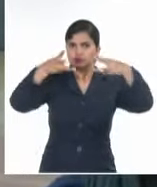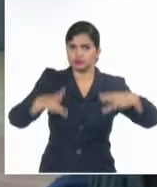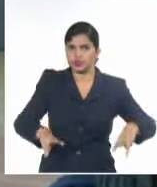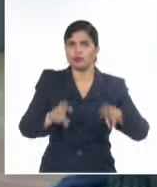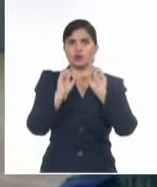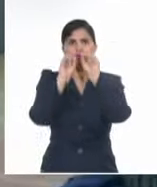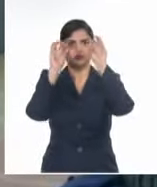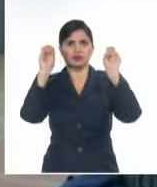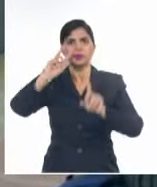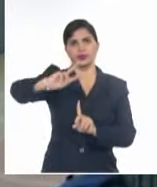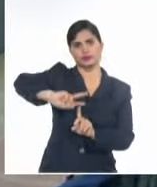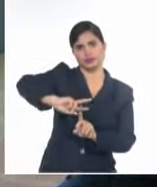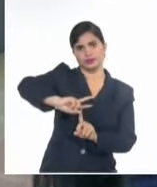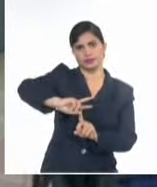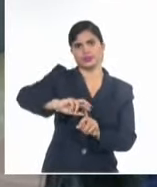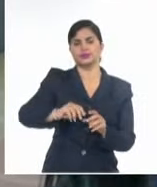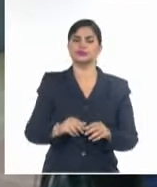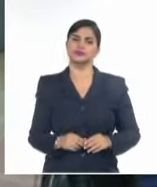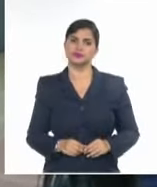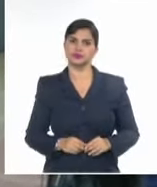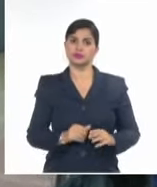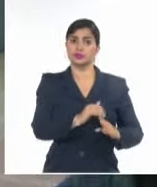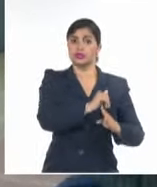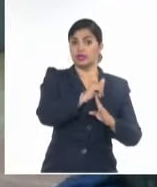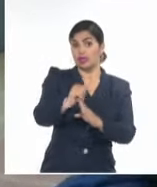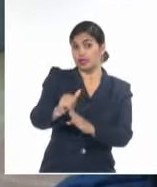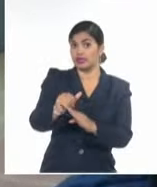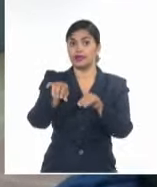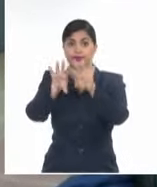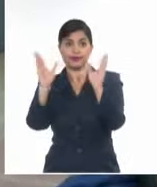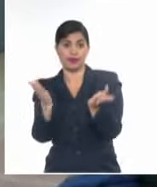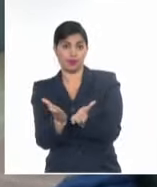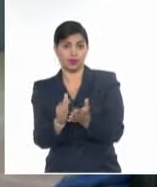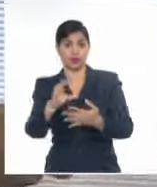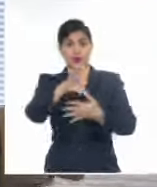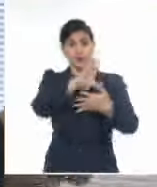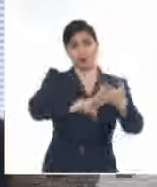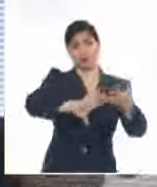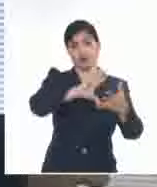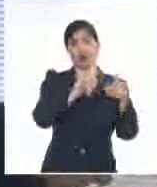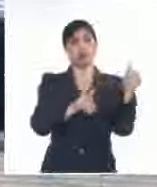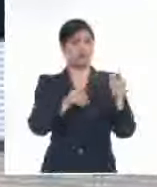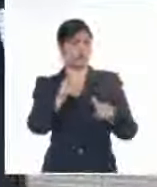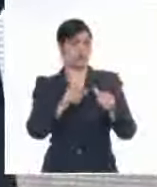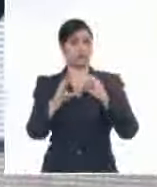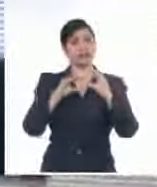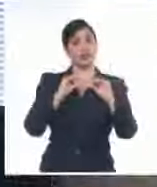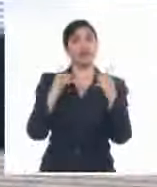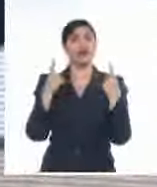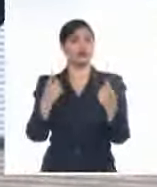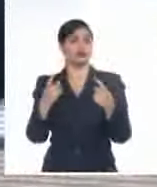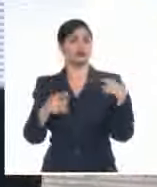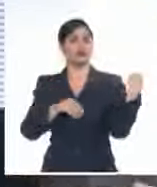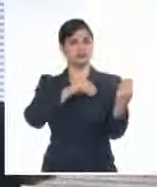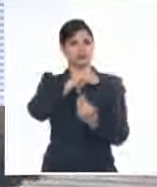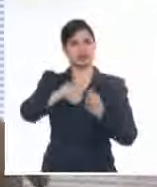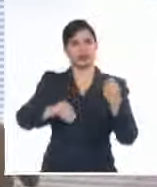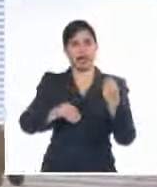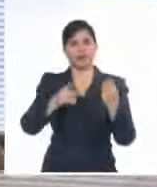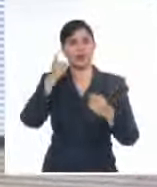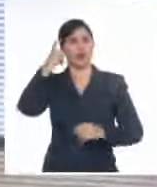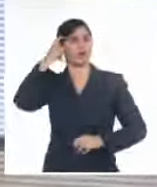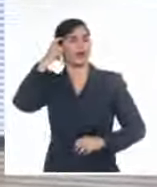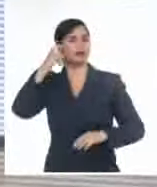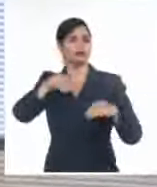líderes mundiales y del continente se dieron cita en este espacio de integración, quienes coincidieron en la necesidad de renovación, la búsqueda de